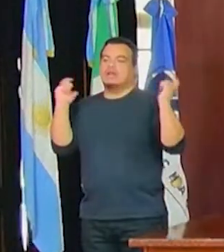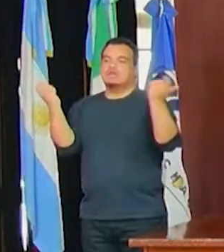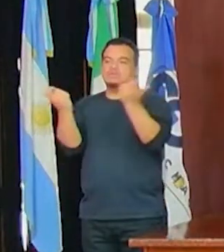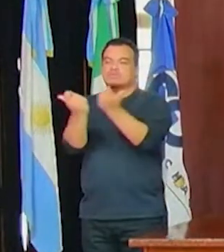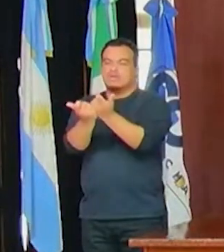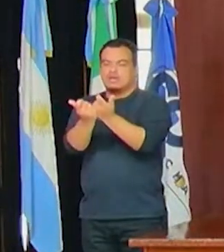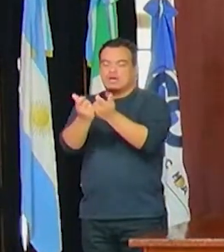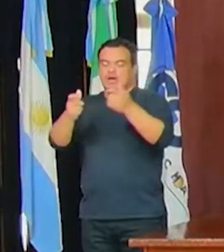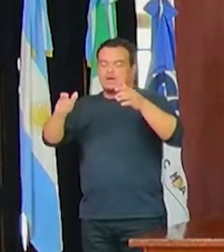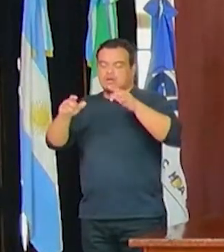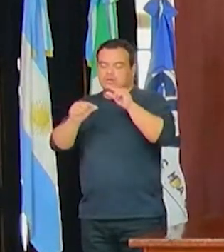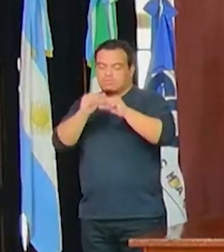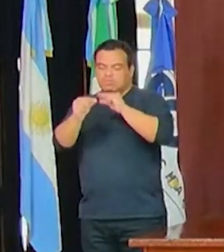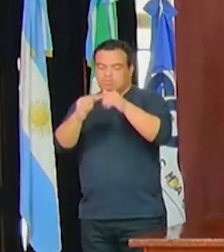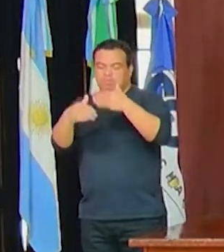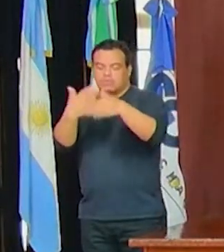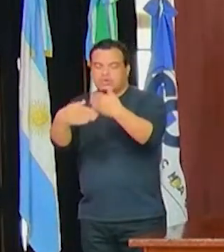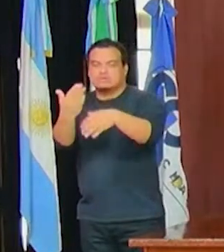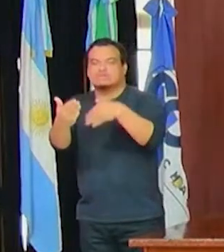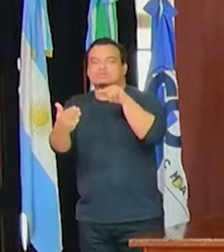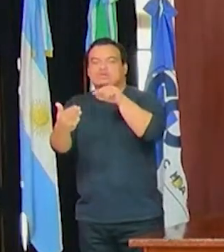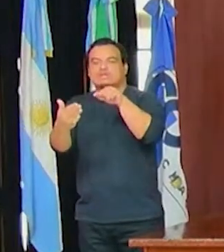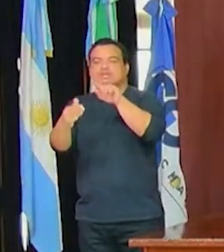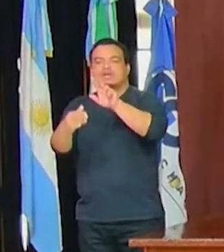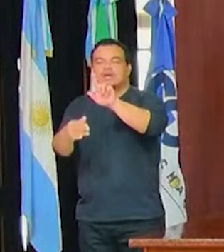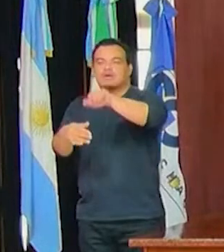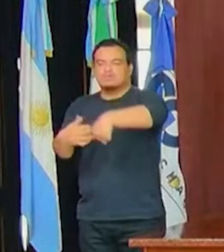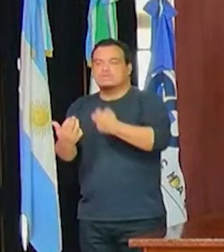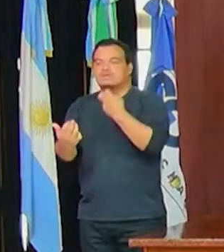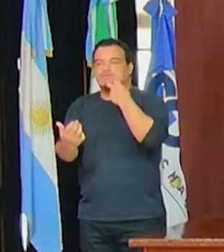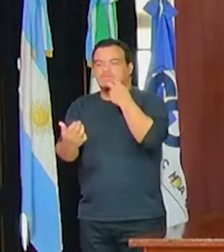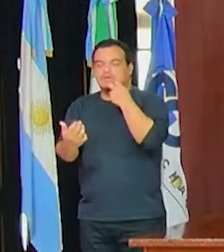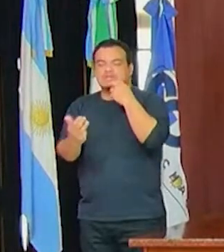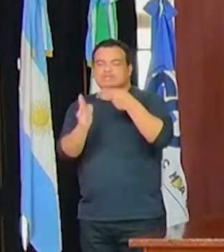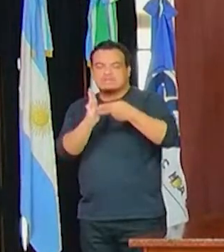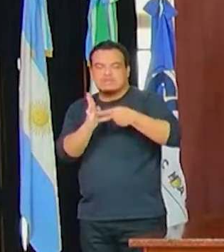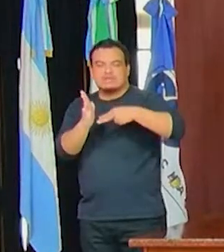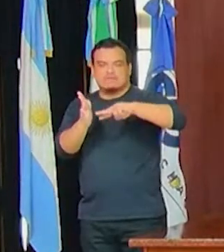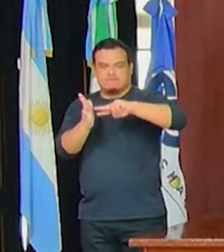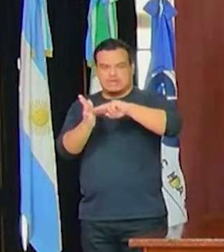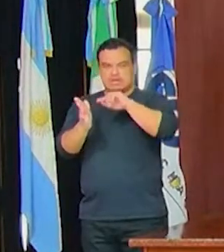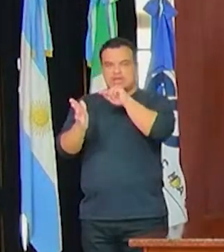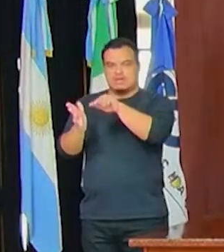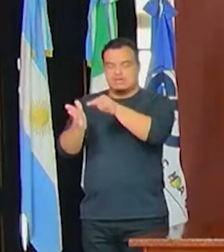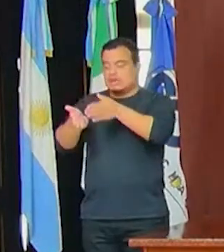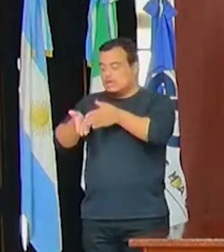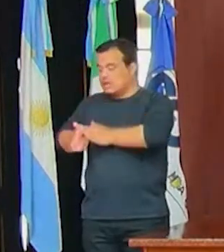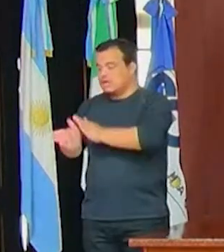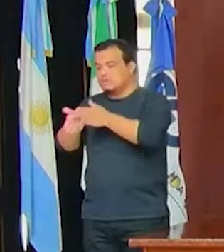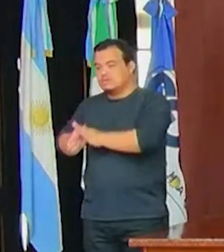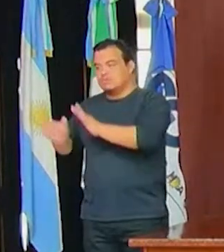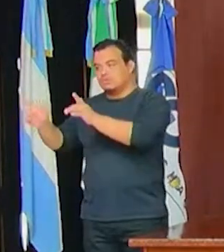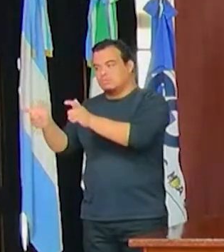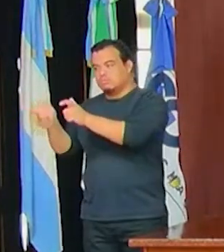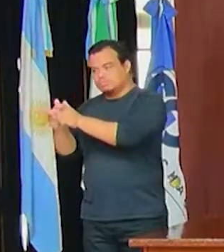cuando las sociedades están envejecidas porque baja la tasa de natalidad y aumenta la esperanza de